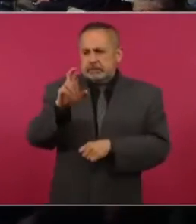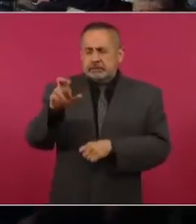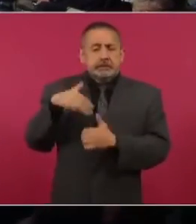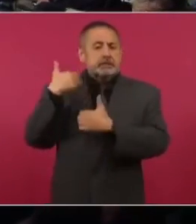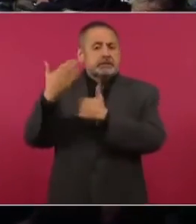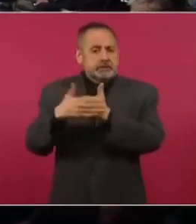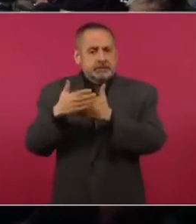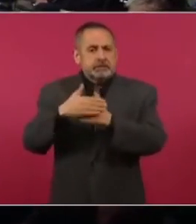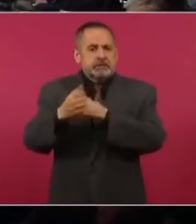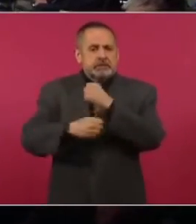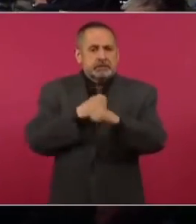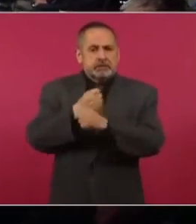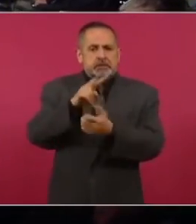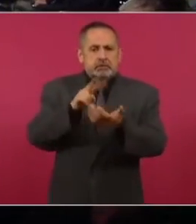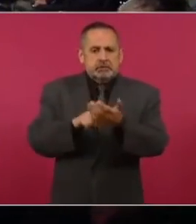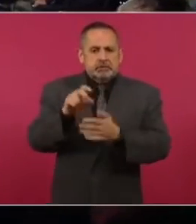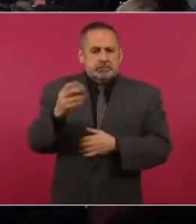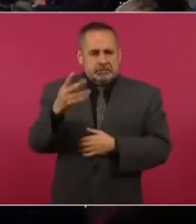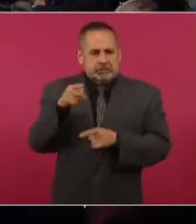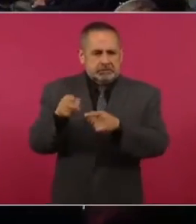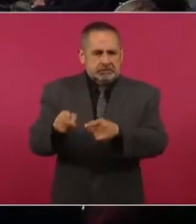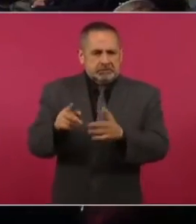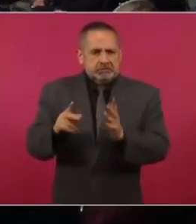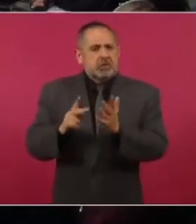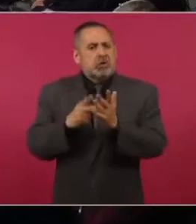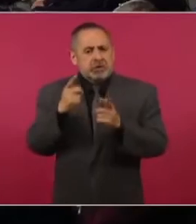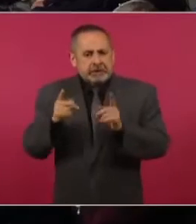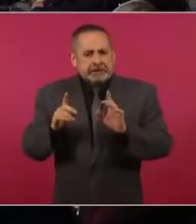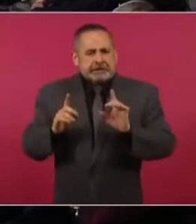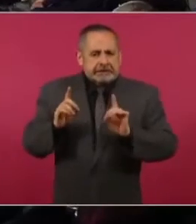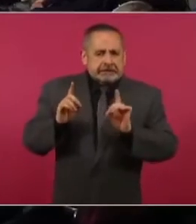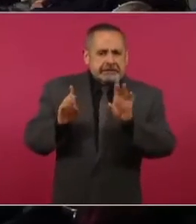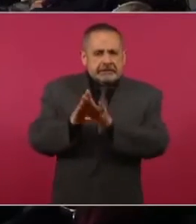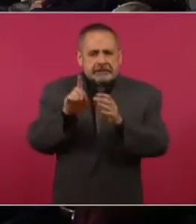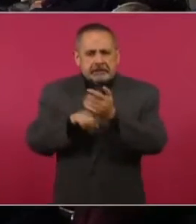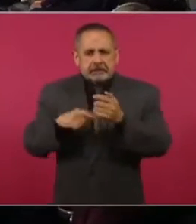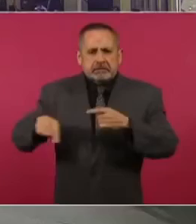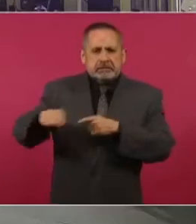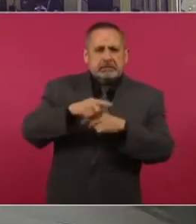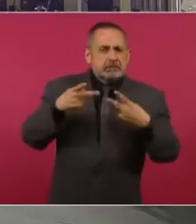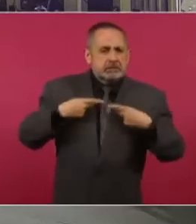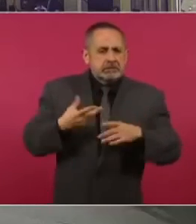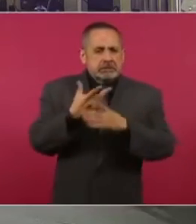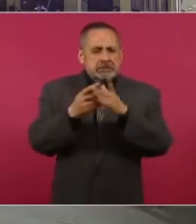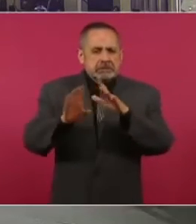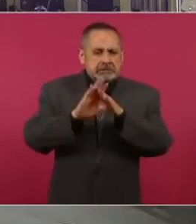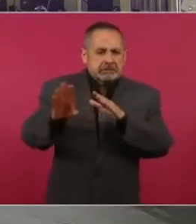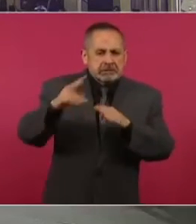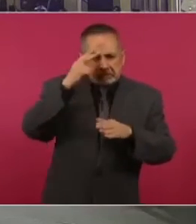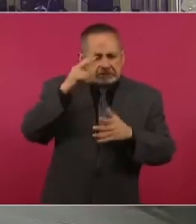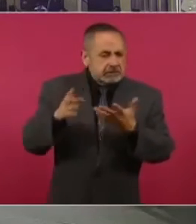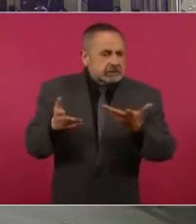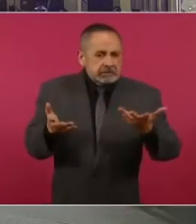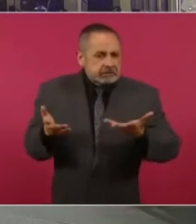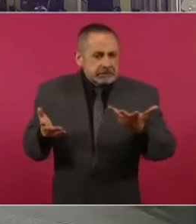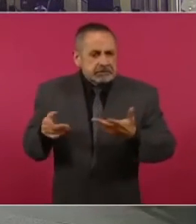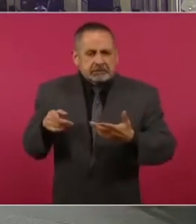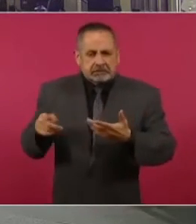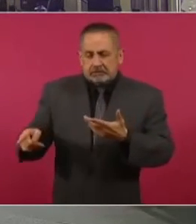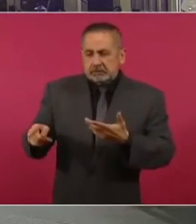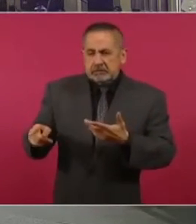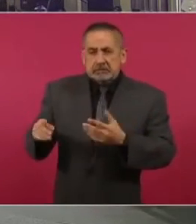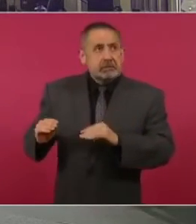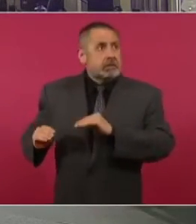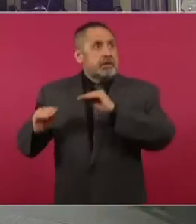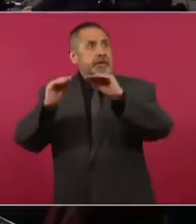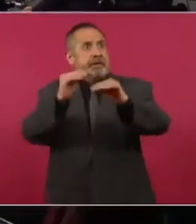elección del 2024 y otra vez se pone en cuestionamiento la participación de los migrantes mexicanos. Principalmente ellos plantean